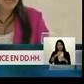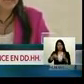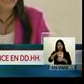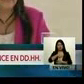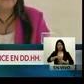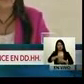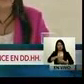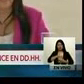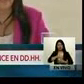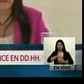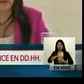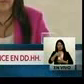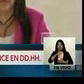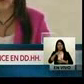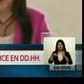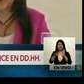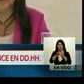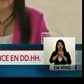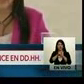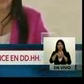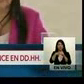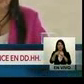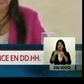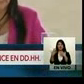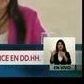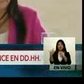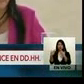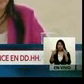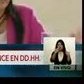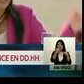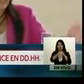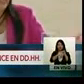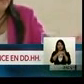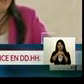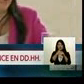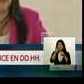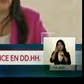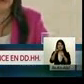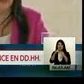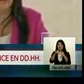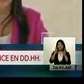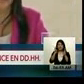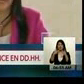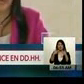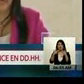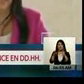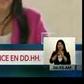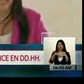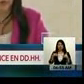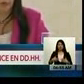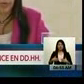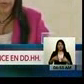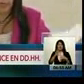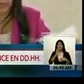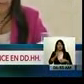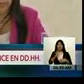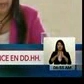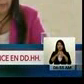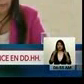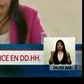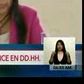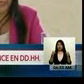estos derechos que tiene que ver con el relacionamiento con los organismos internacionales y con la materia de los Derechos Humanos transversales a